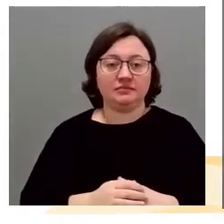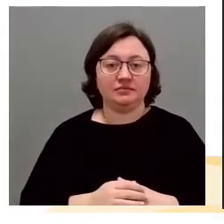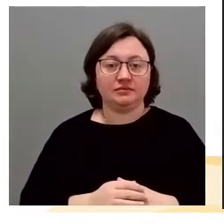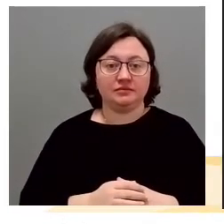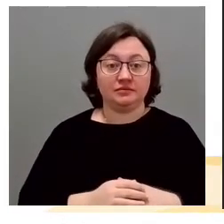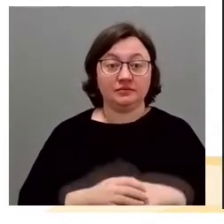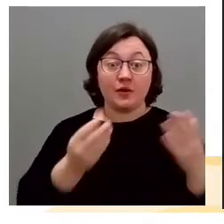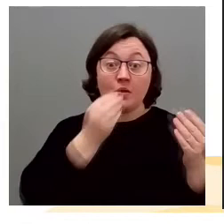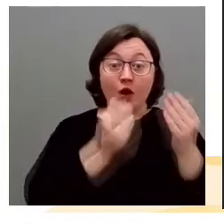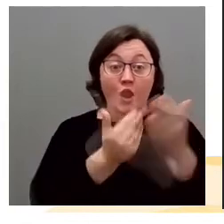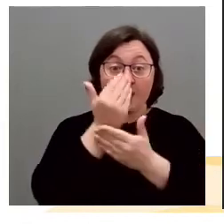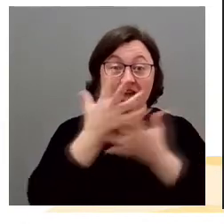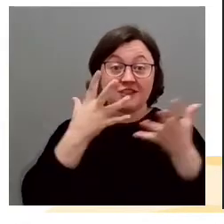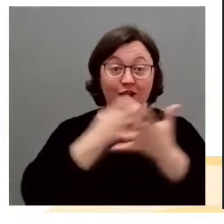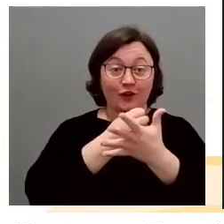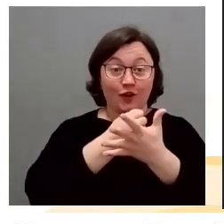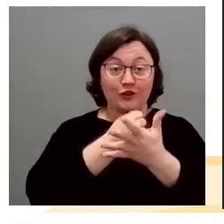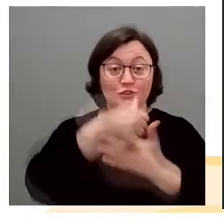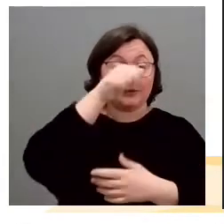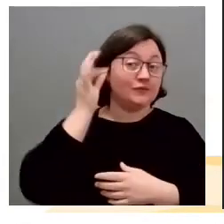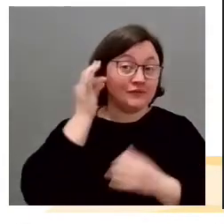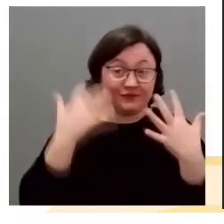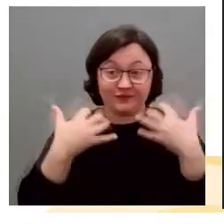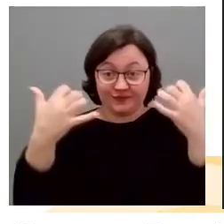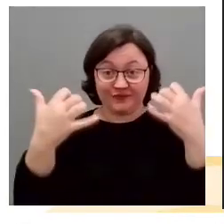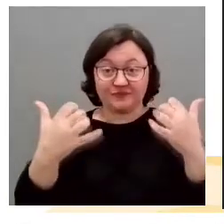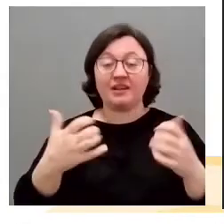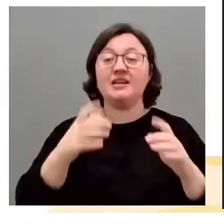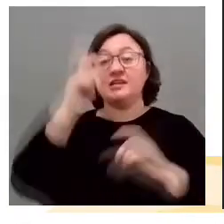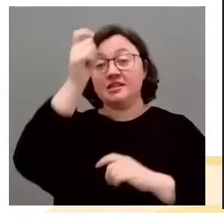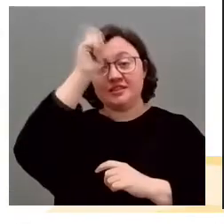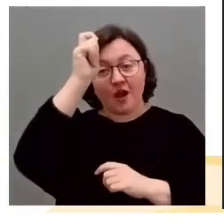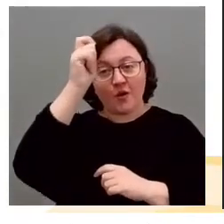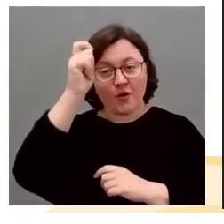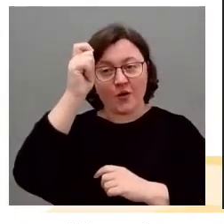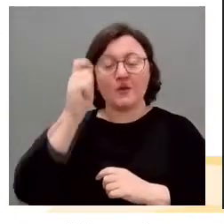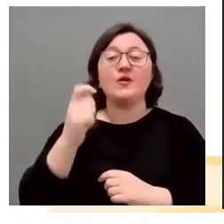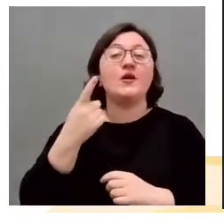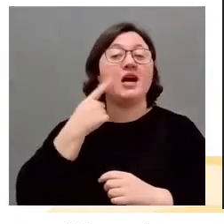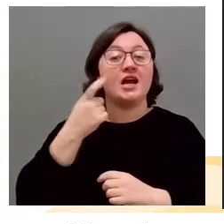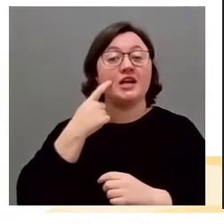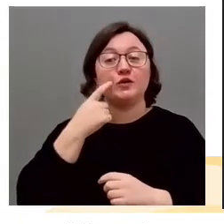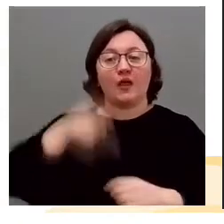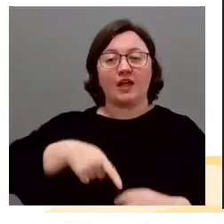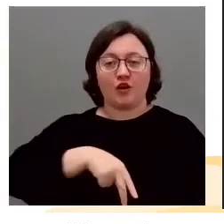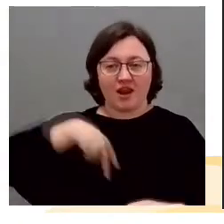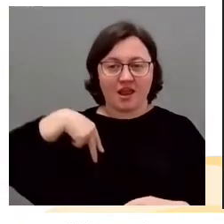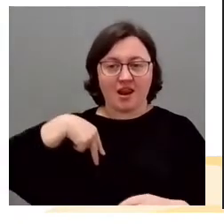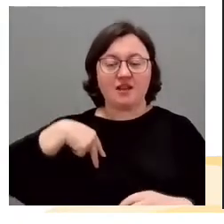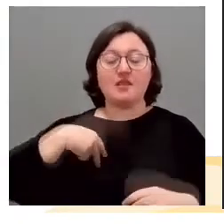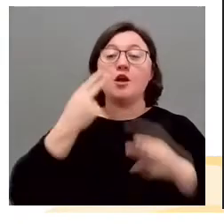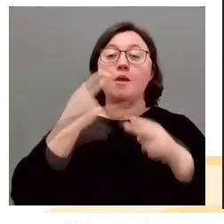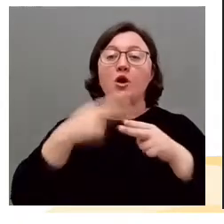Muy buenos días a todos y a todas. Quiero saludar a Jesús Celada, director general de Política